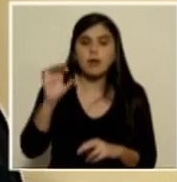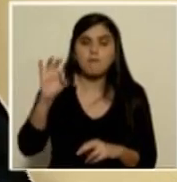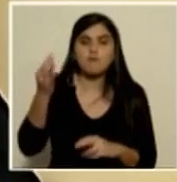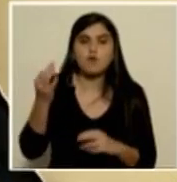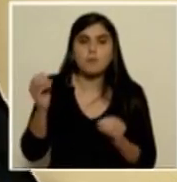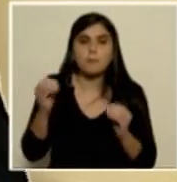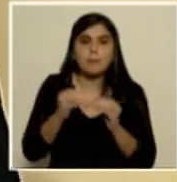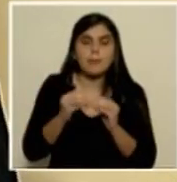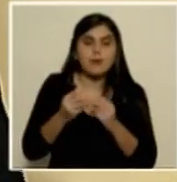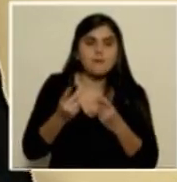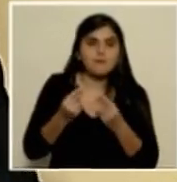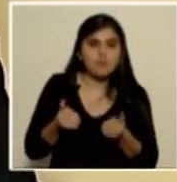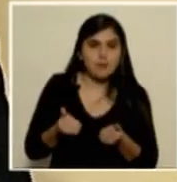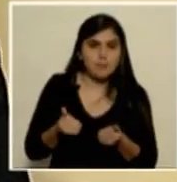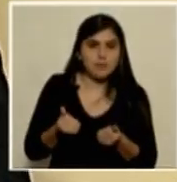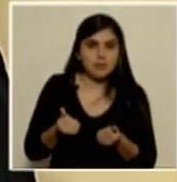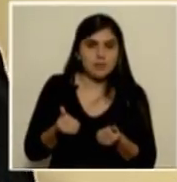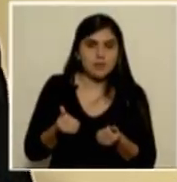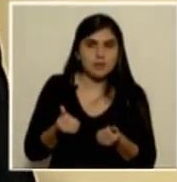esa